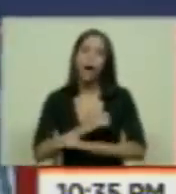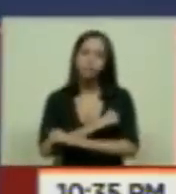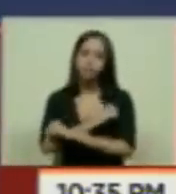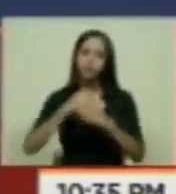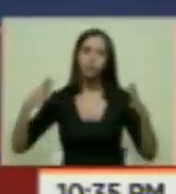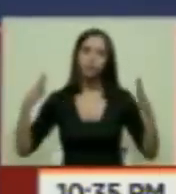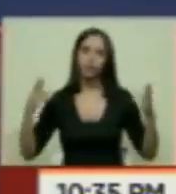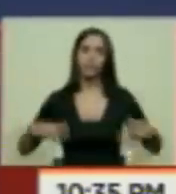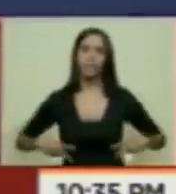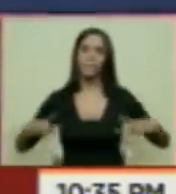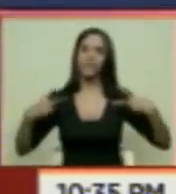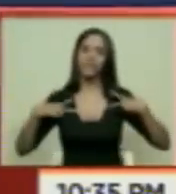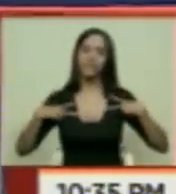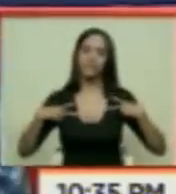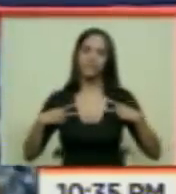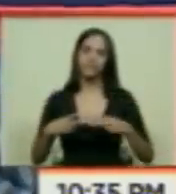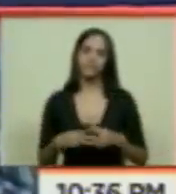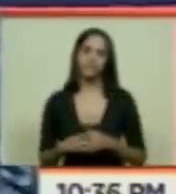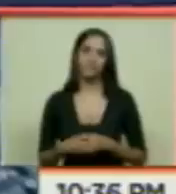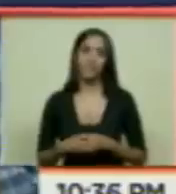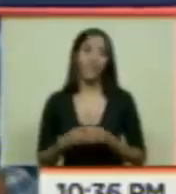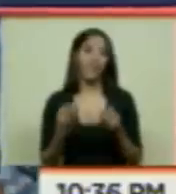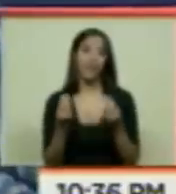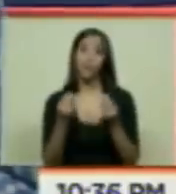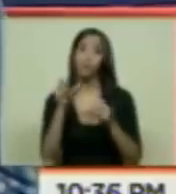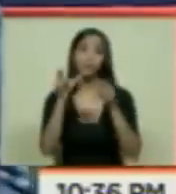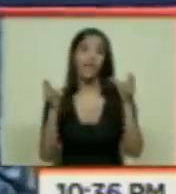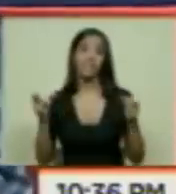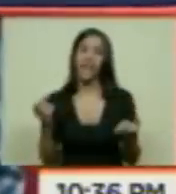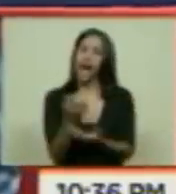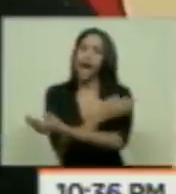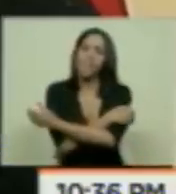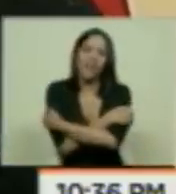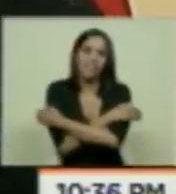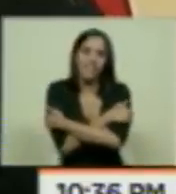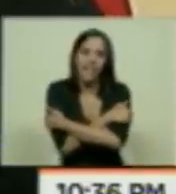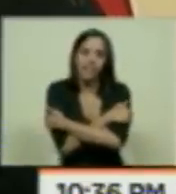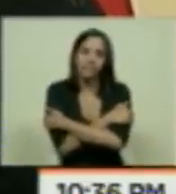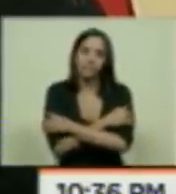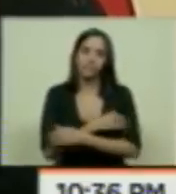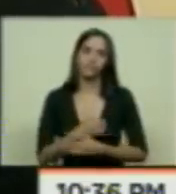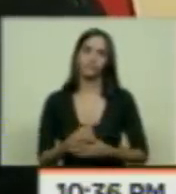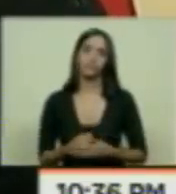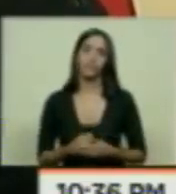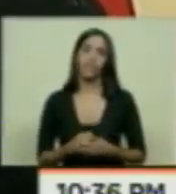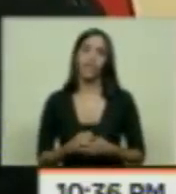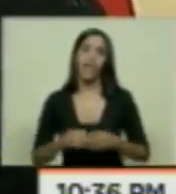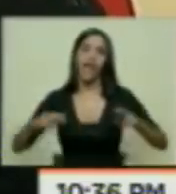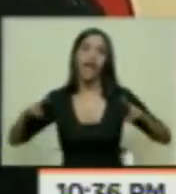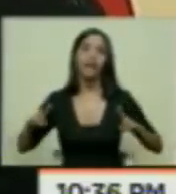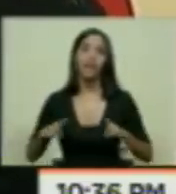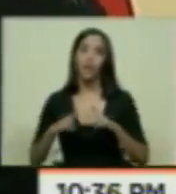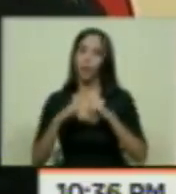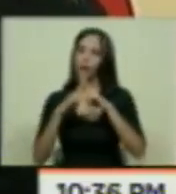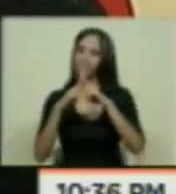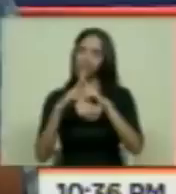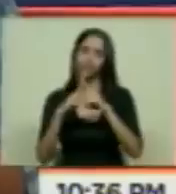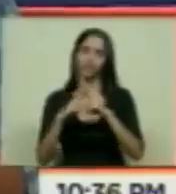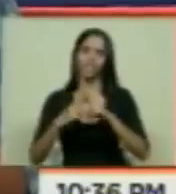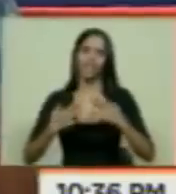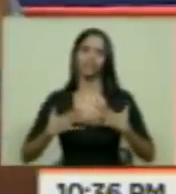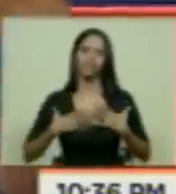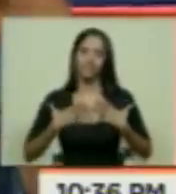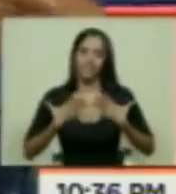vida. Era mucha gente abrazándose, era el encuentro de las pasiones.